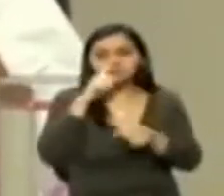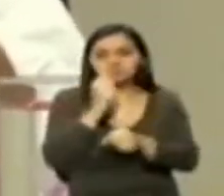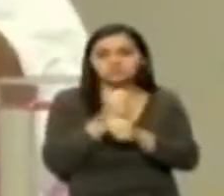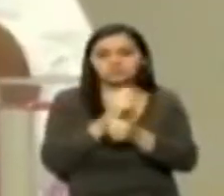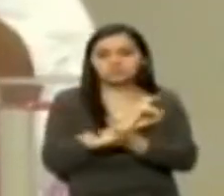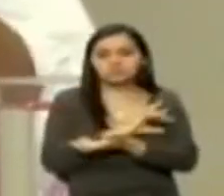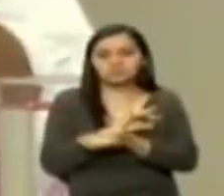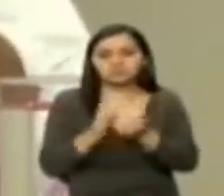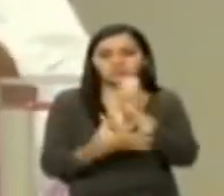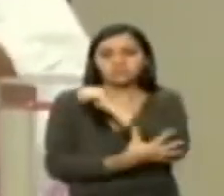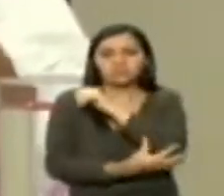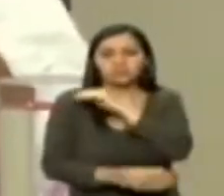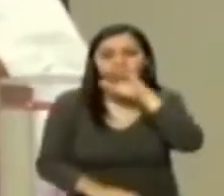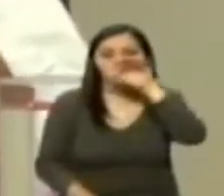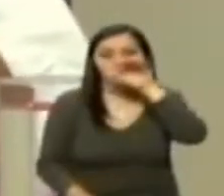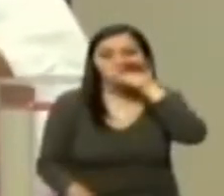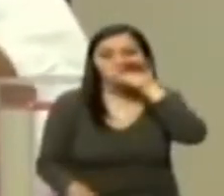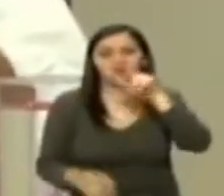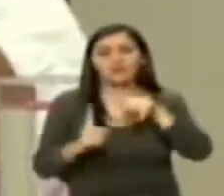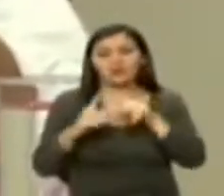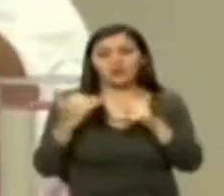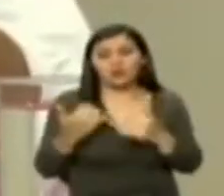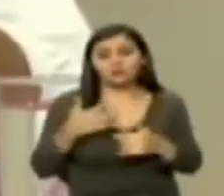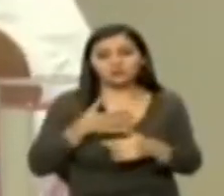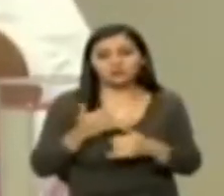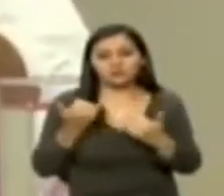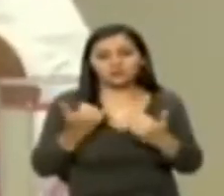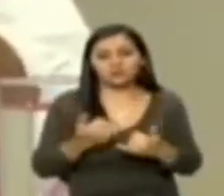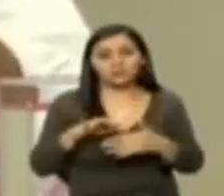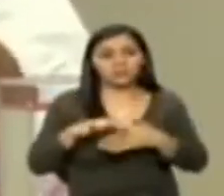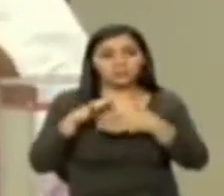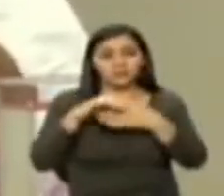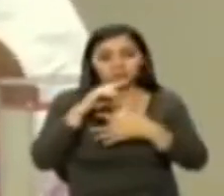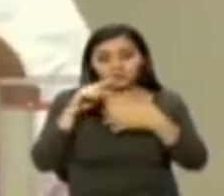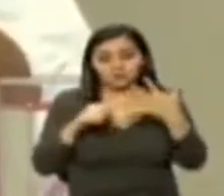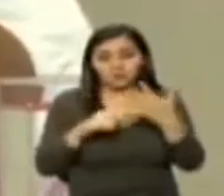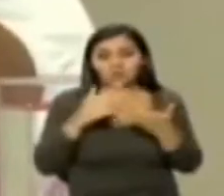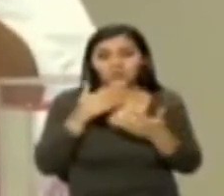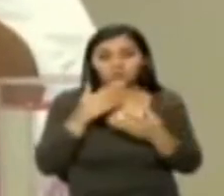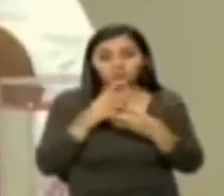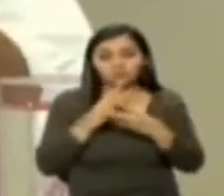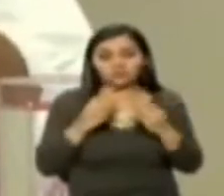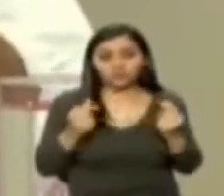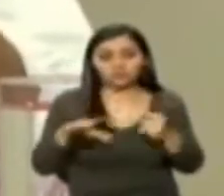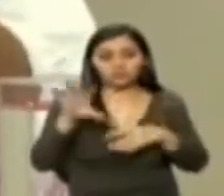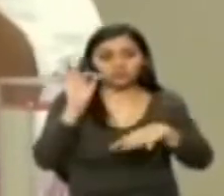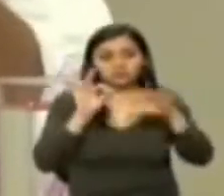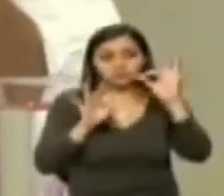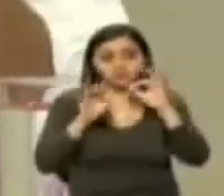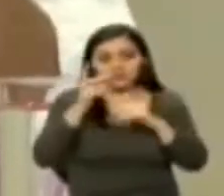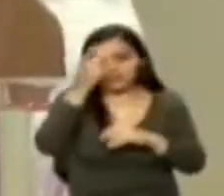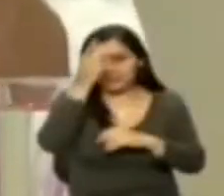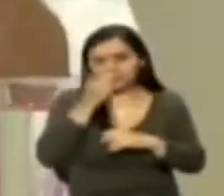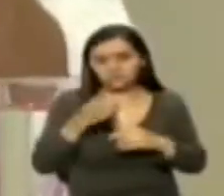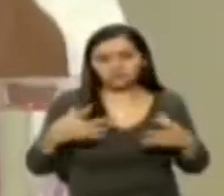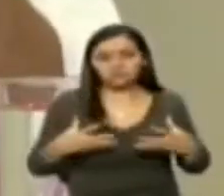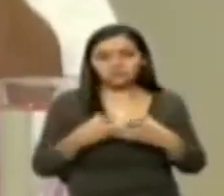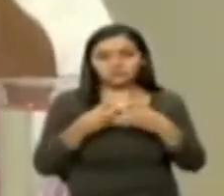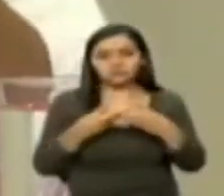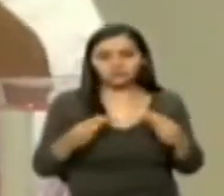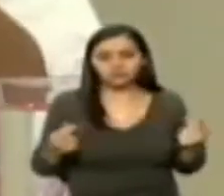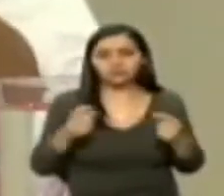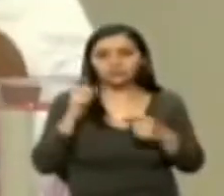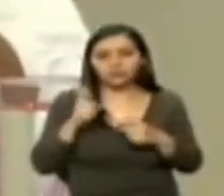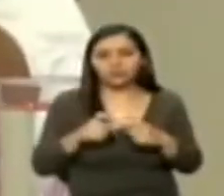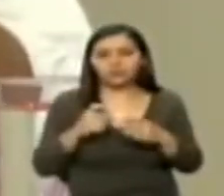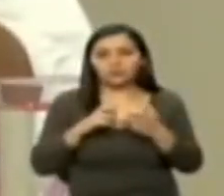aumente pobreza, desigualdad, estamos muy pendientes de todo eso y estamos tomando una serie de medidas para contrarrestar estos posibles